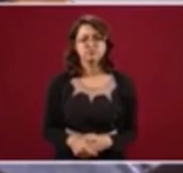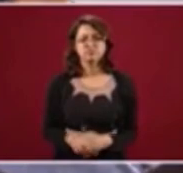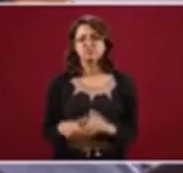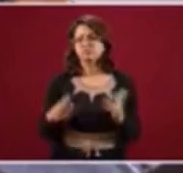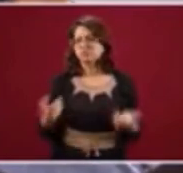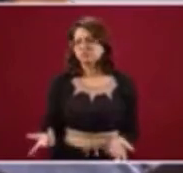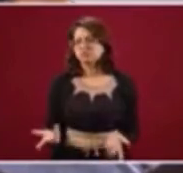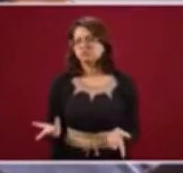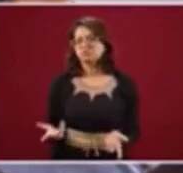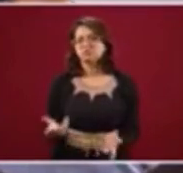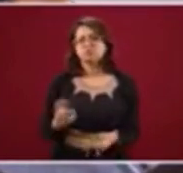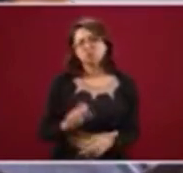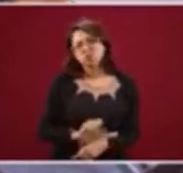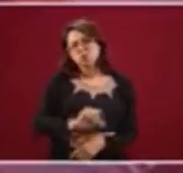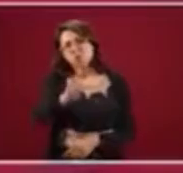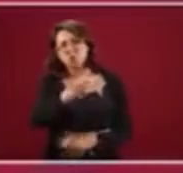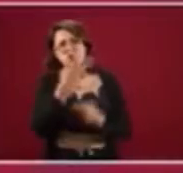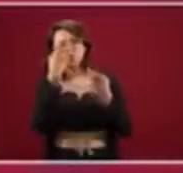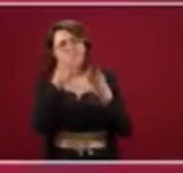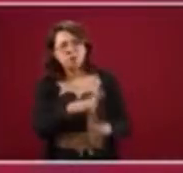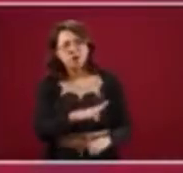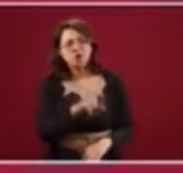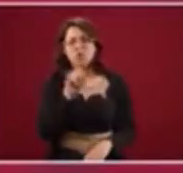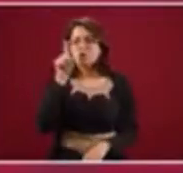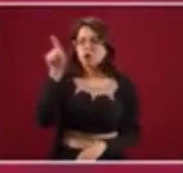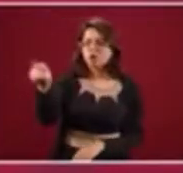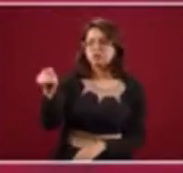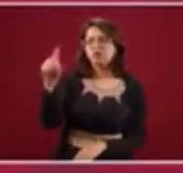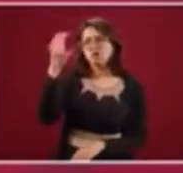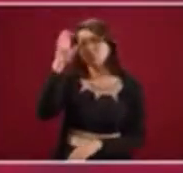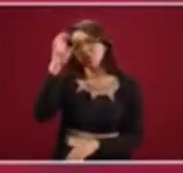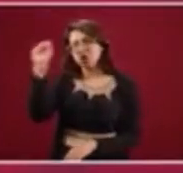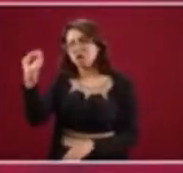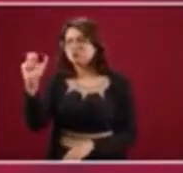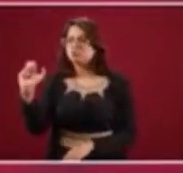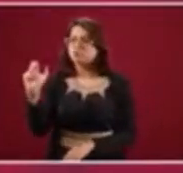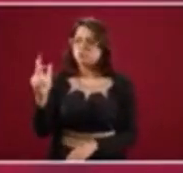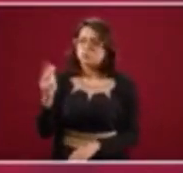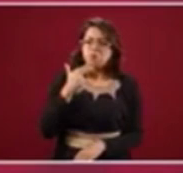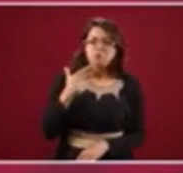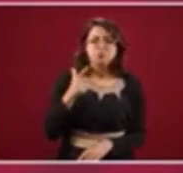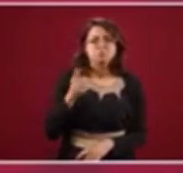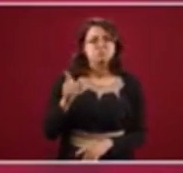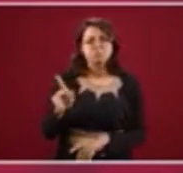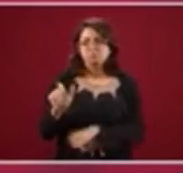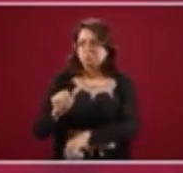su sucursal en Morelos, Chihuahua.